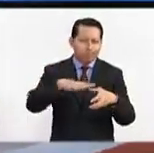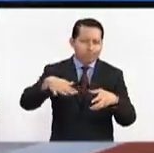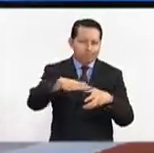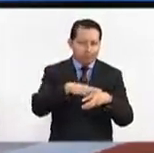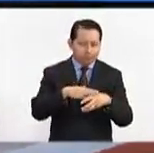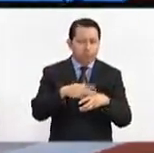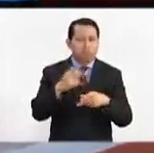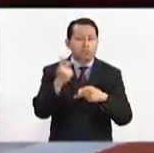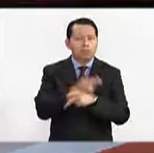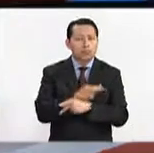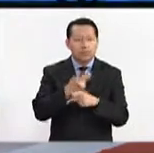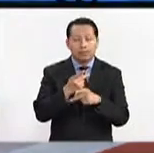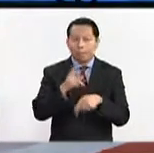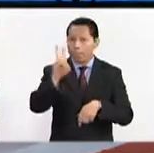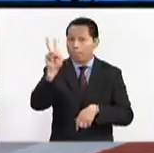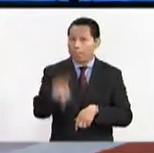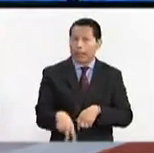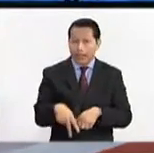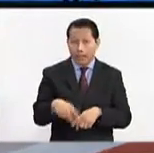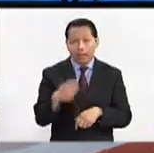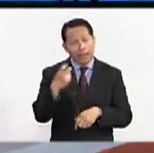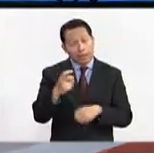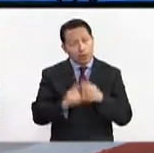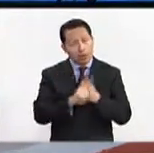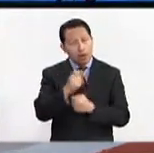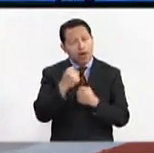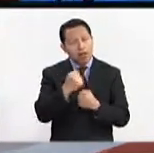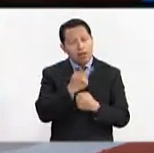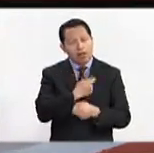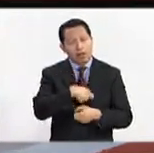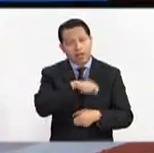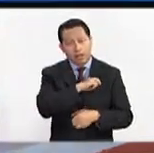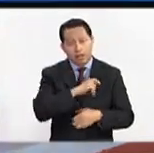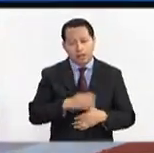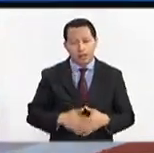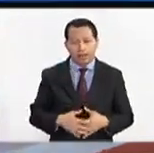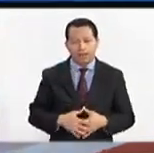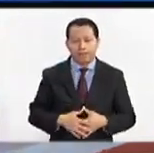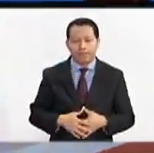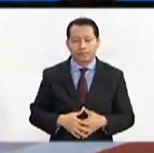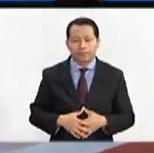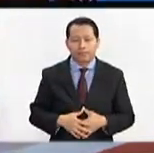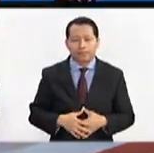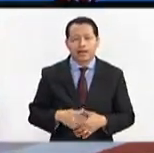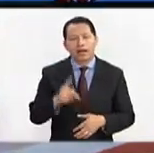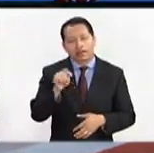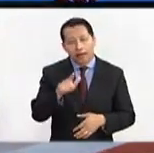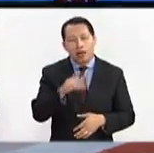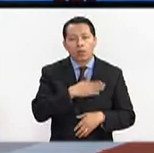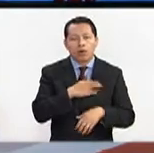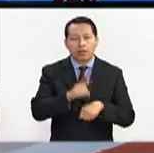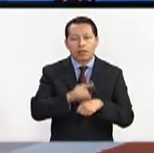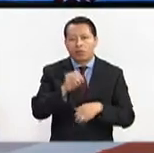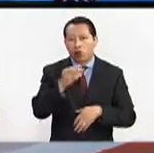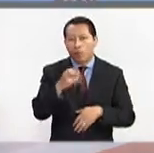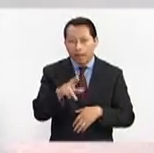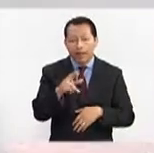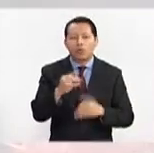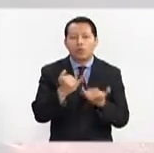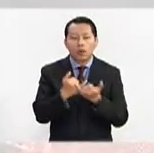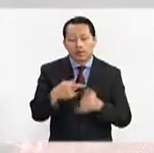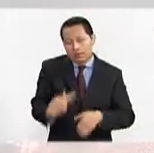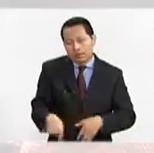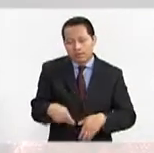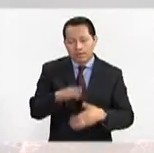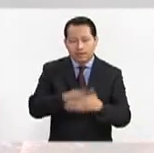en verdad están causando una grave crisis allá en España. ¿Qué tal? Buenos días, Omar. Saludos desde